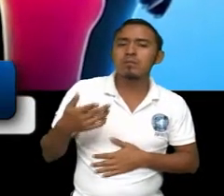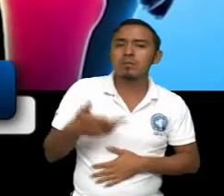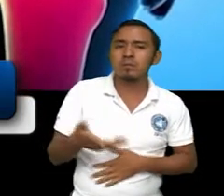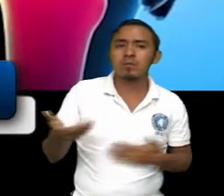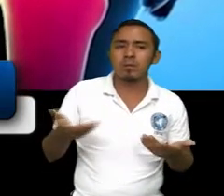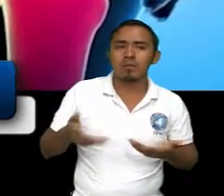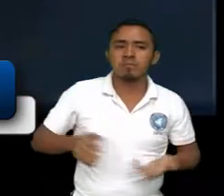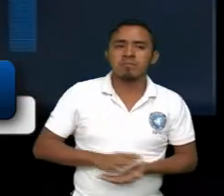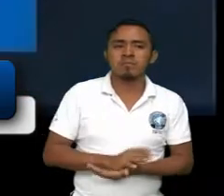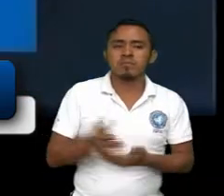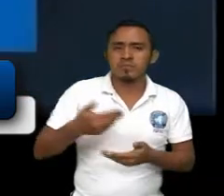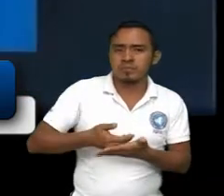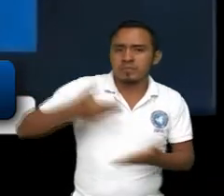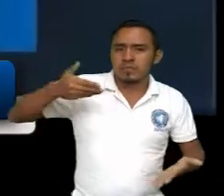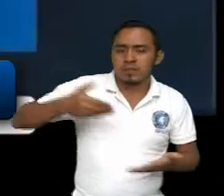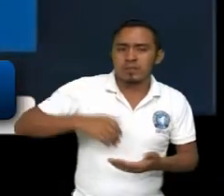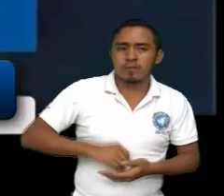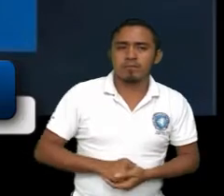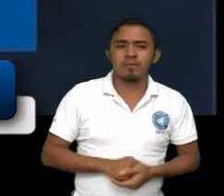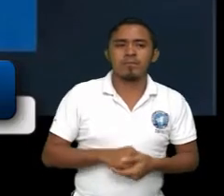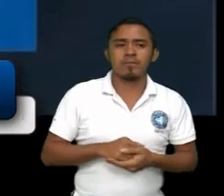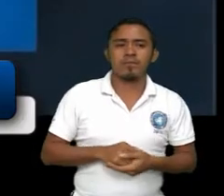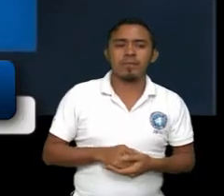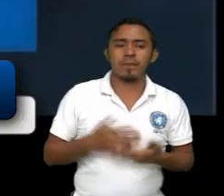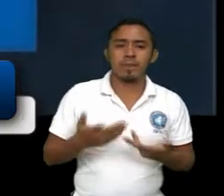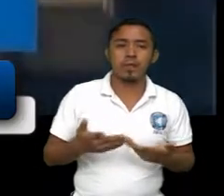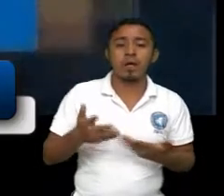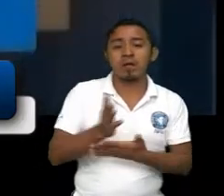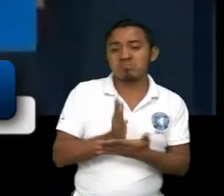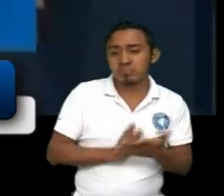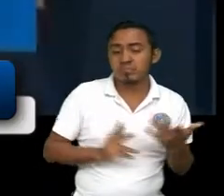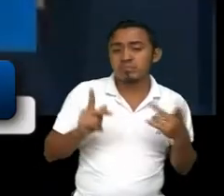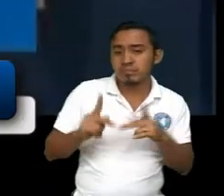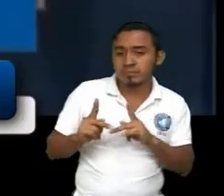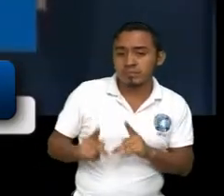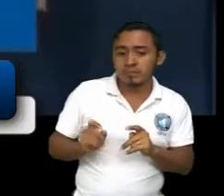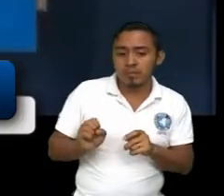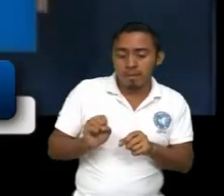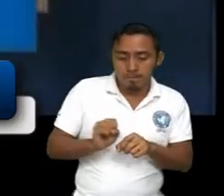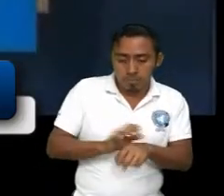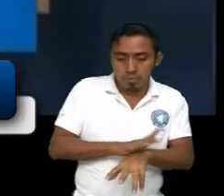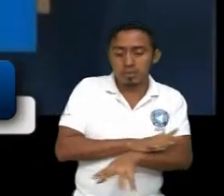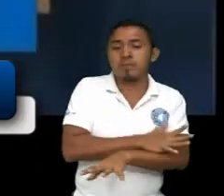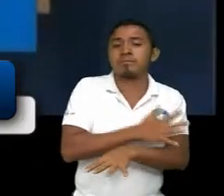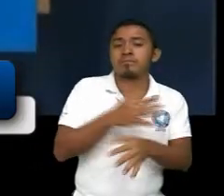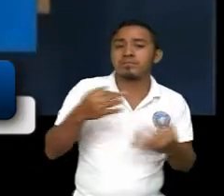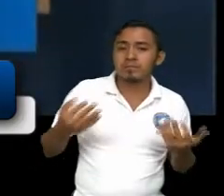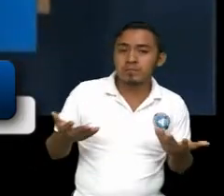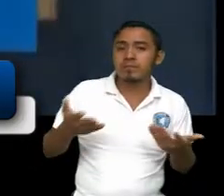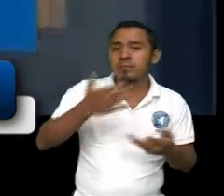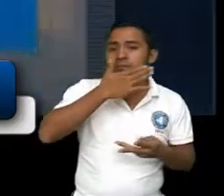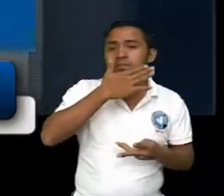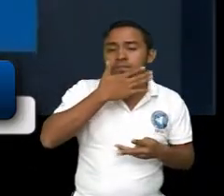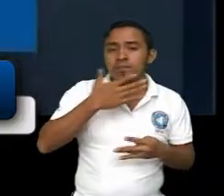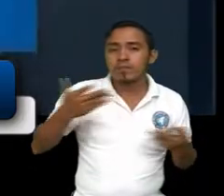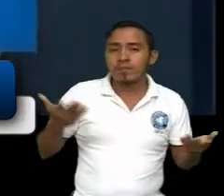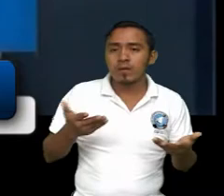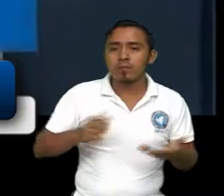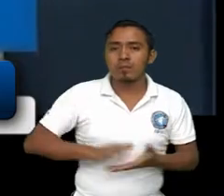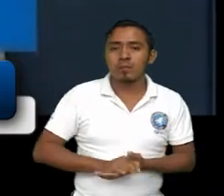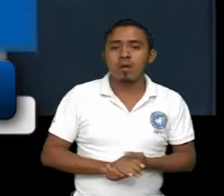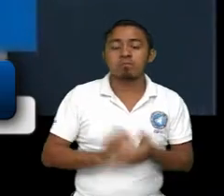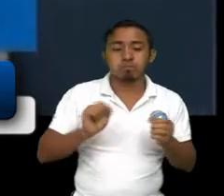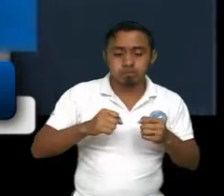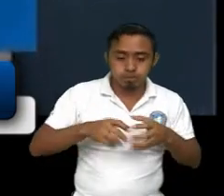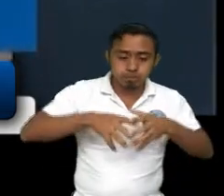está caliente porque va a estar caliente porque algunos que llegan a tener un brote muy agresivo y puede tener el tema se puede